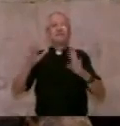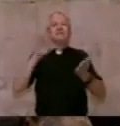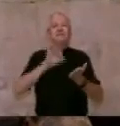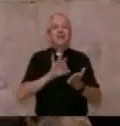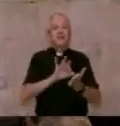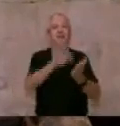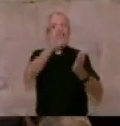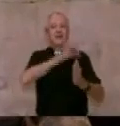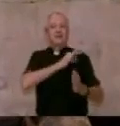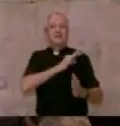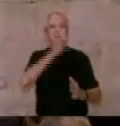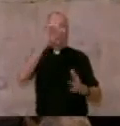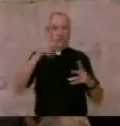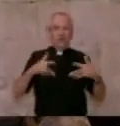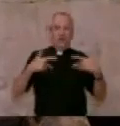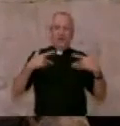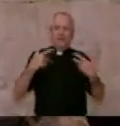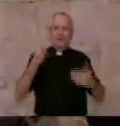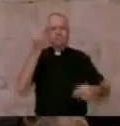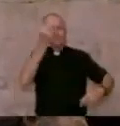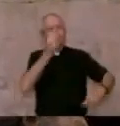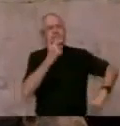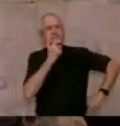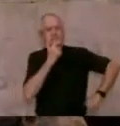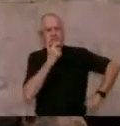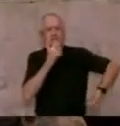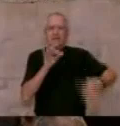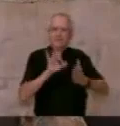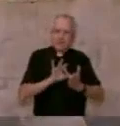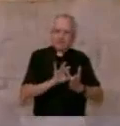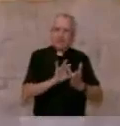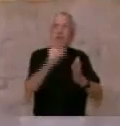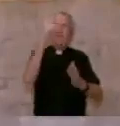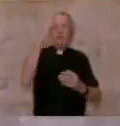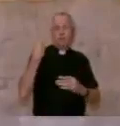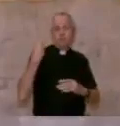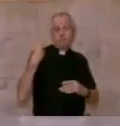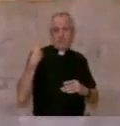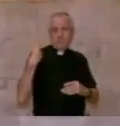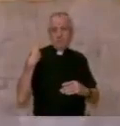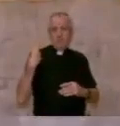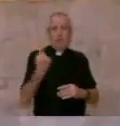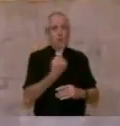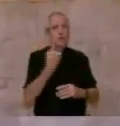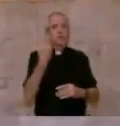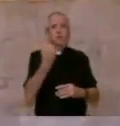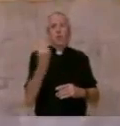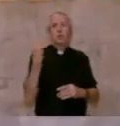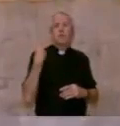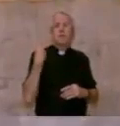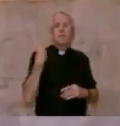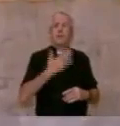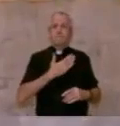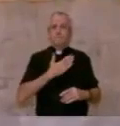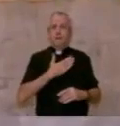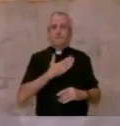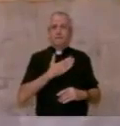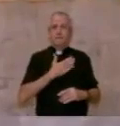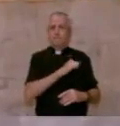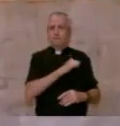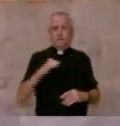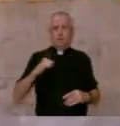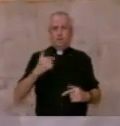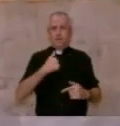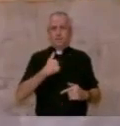alegría. Consideré que aquel servicio para el que me llamaba el Señor no era solo una llamada para mí,